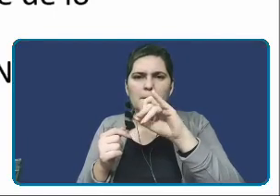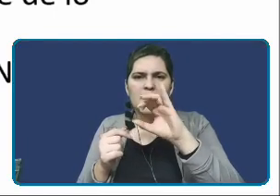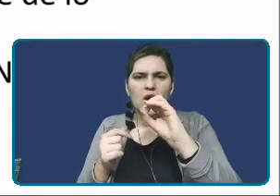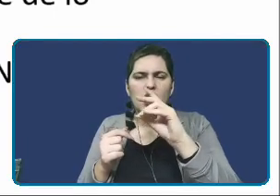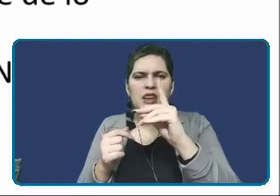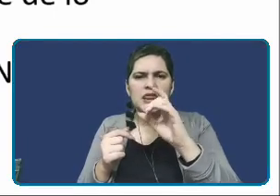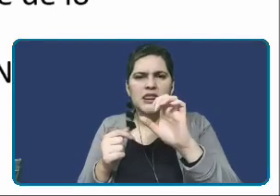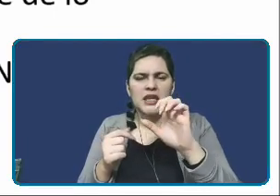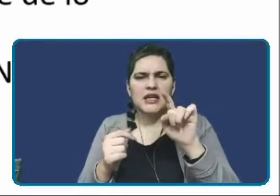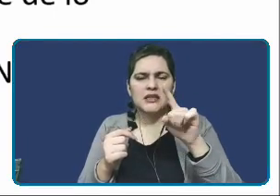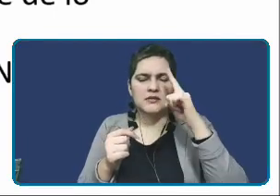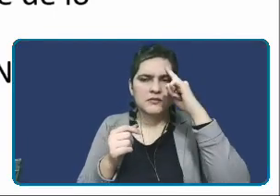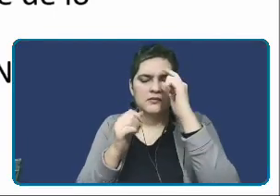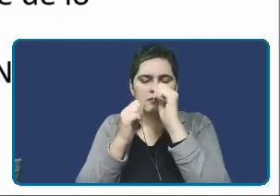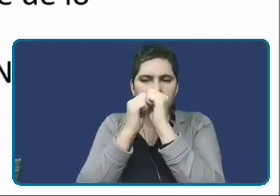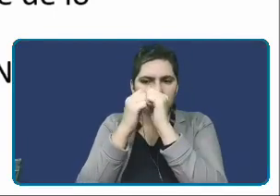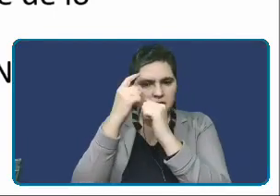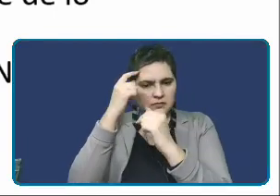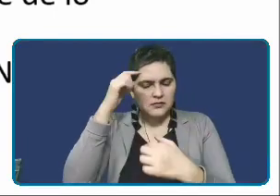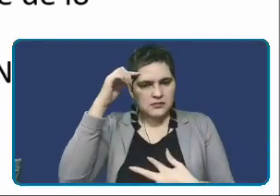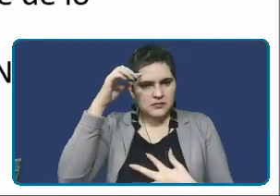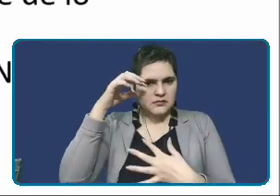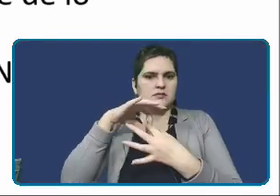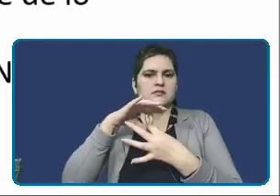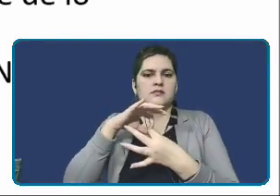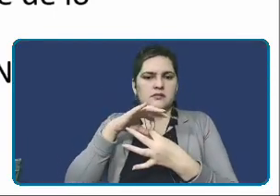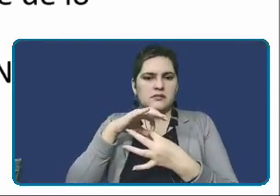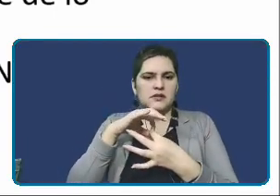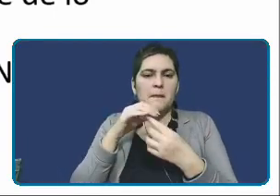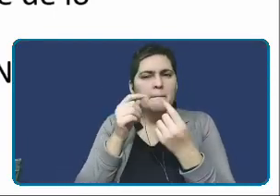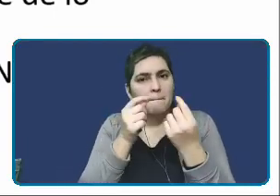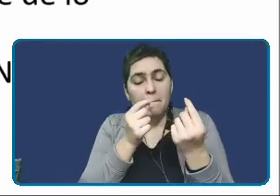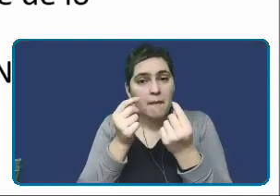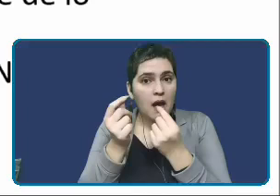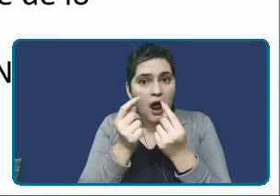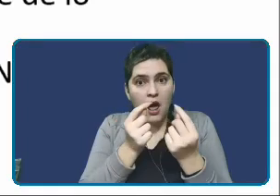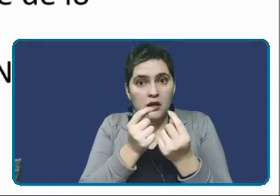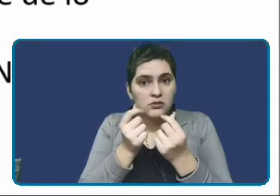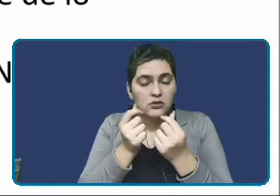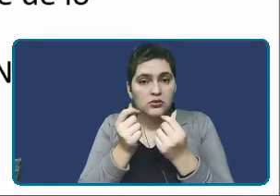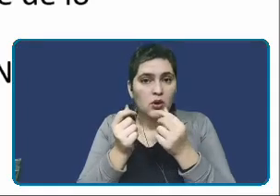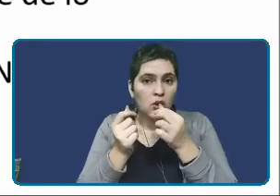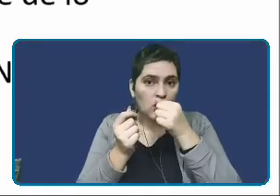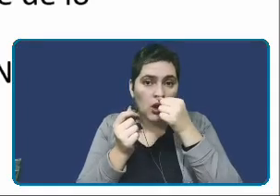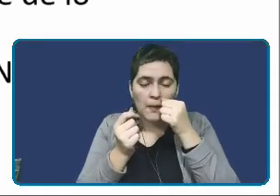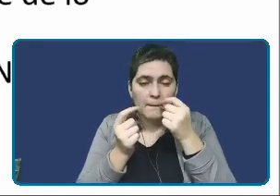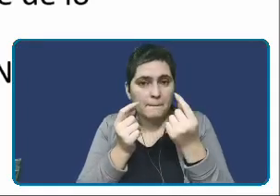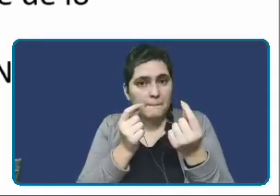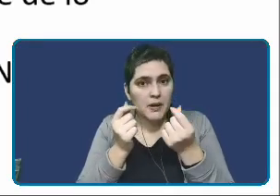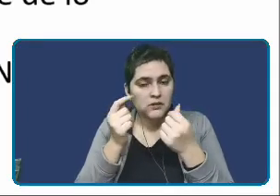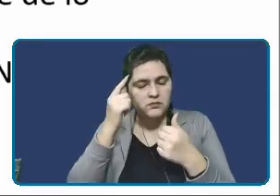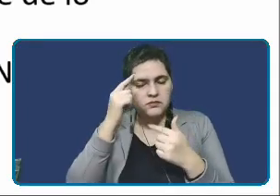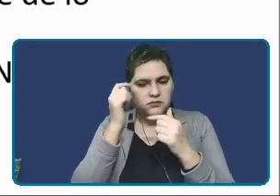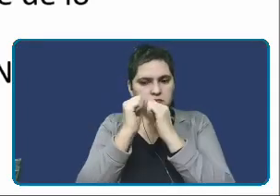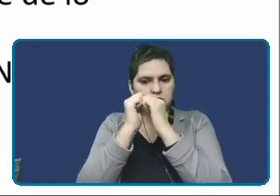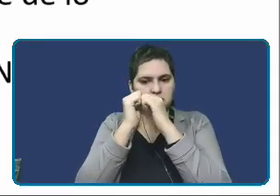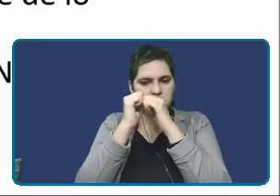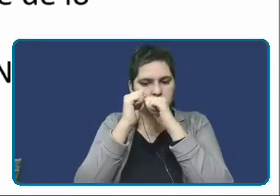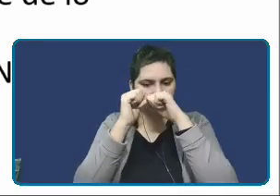central. Entonces, como llegaban y se parecían, hacían una acción parecida, llegan al cerebro y